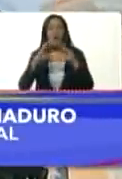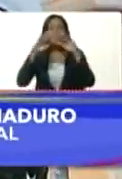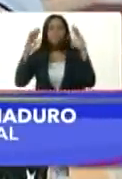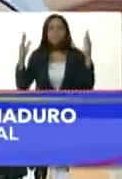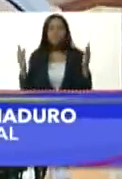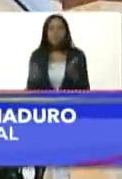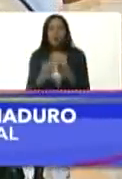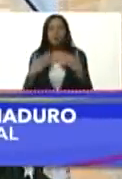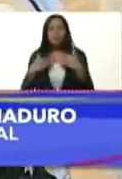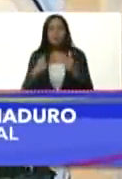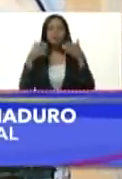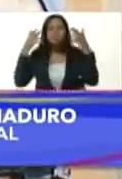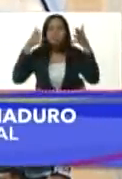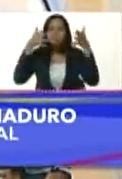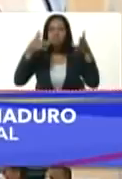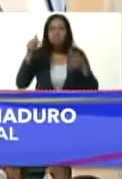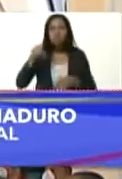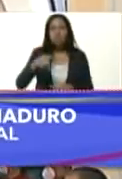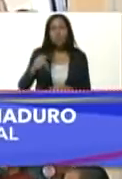Salud. Hoy